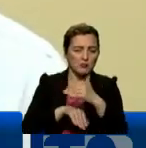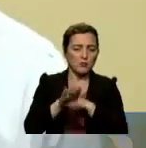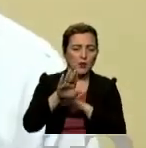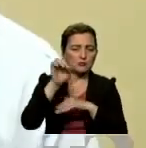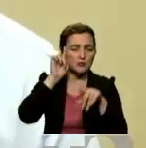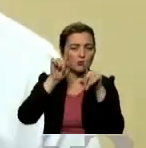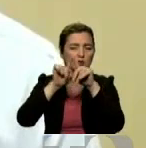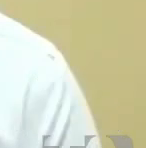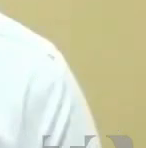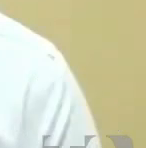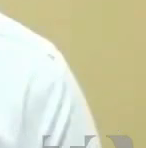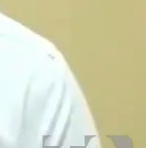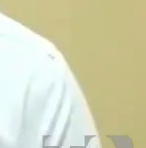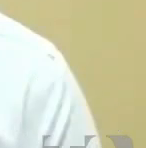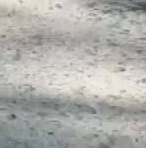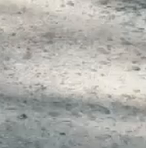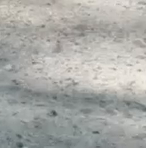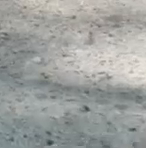con la empresa que transporta los valores.